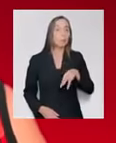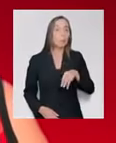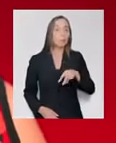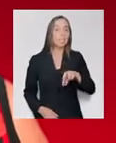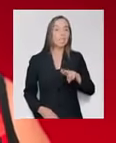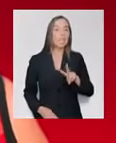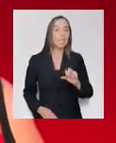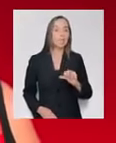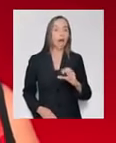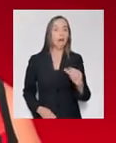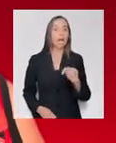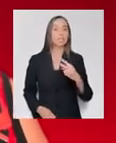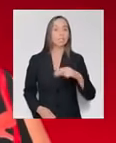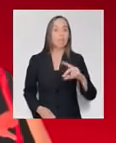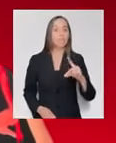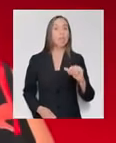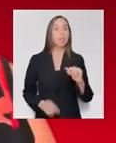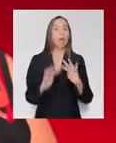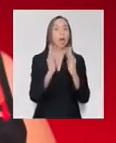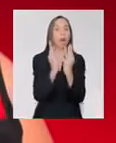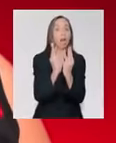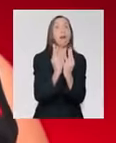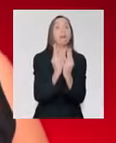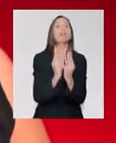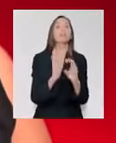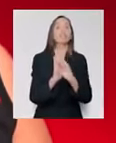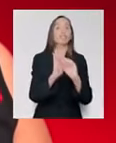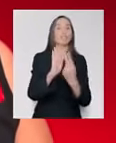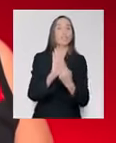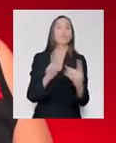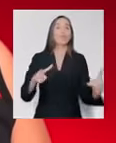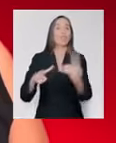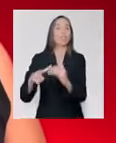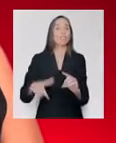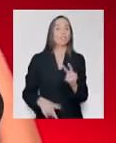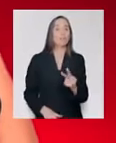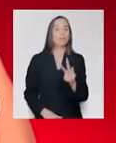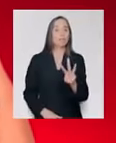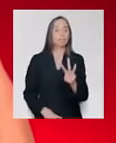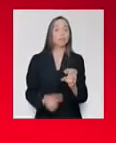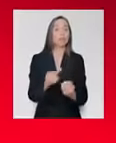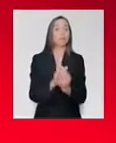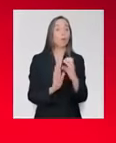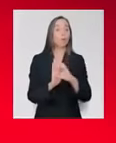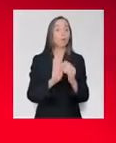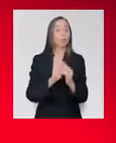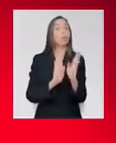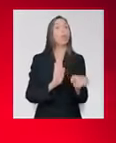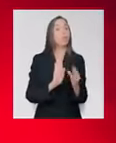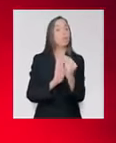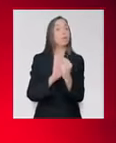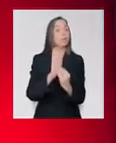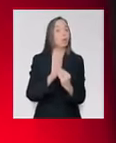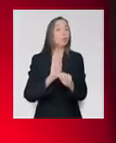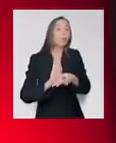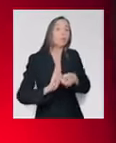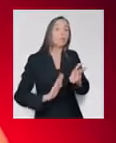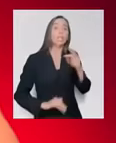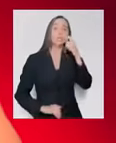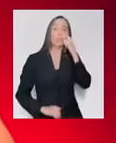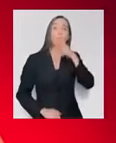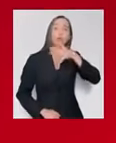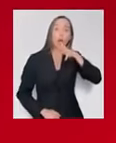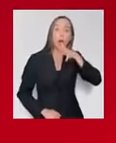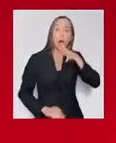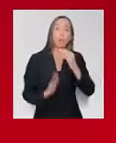Soy Minerva Castañeda Meliñán y voy a la Constituyente por el Distrito 23. La nueva Constitución debe consagrar